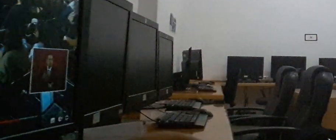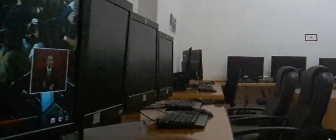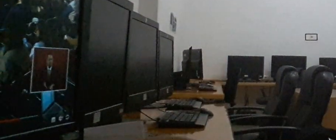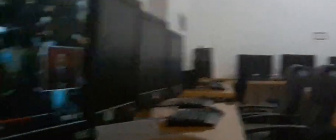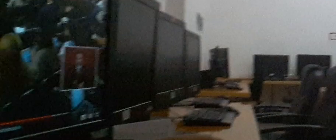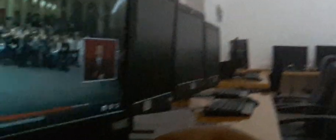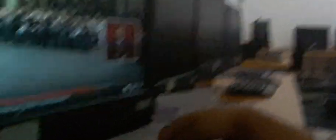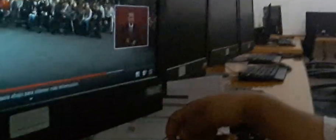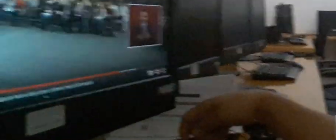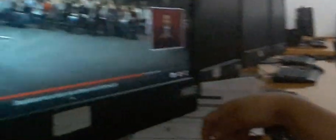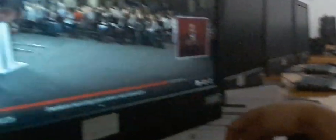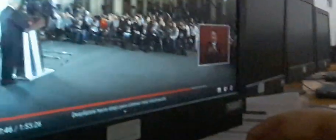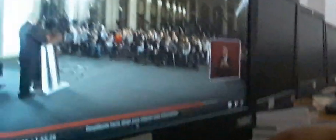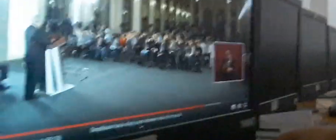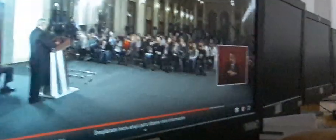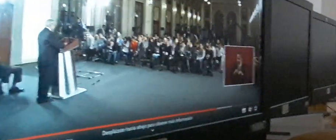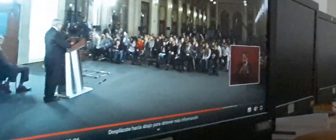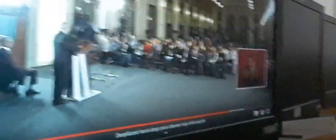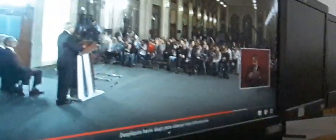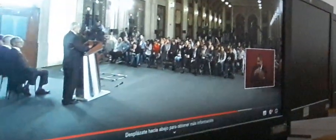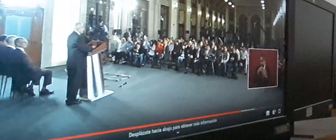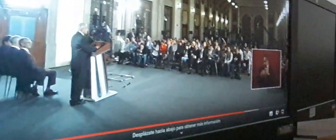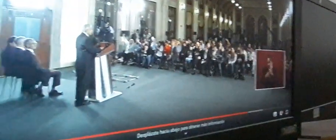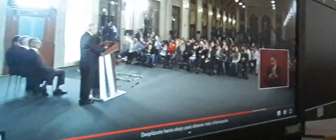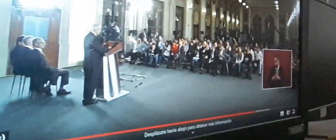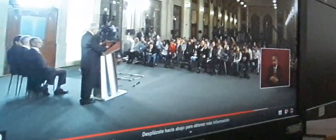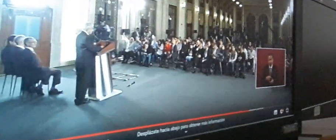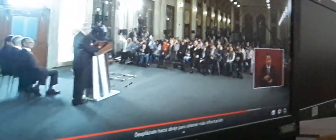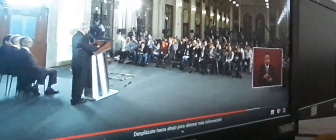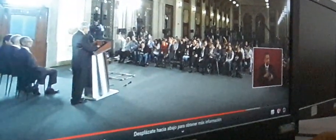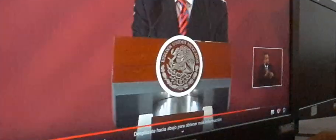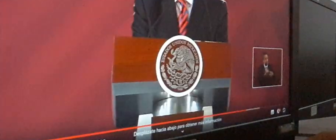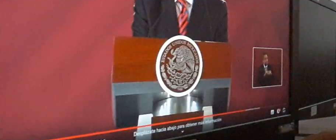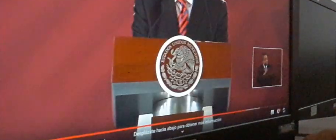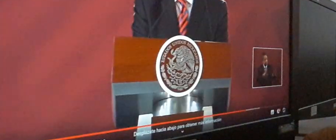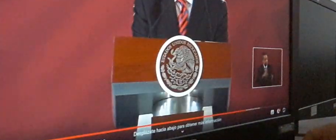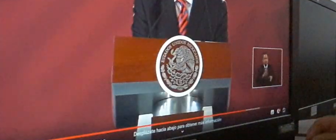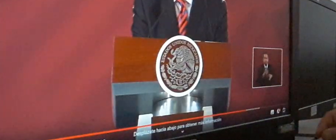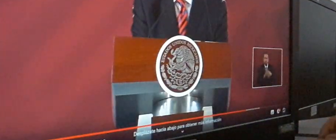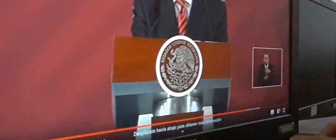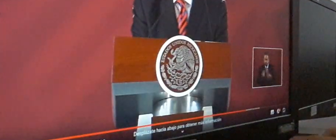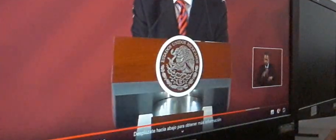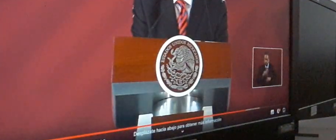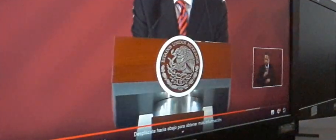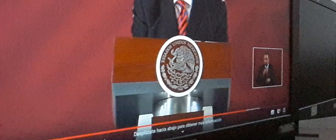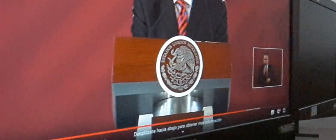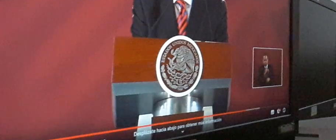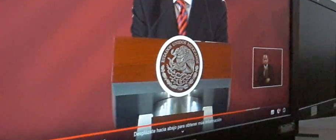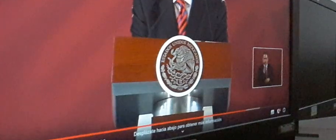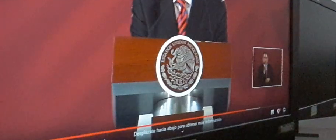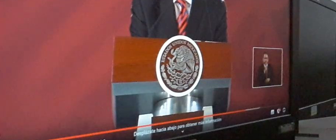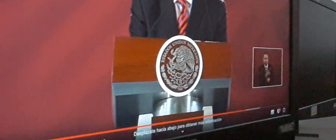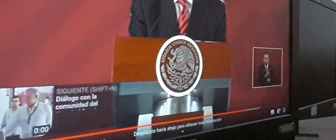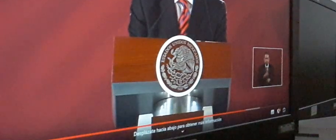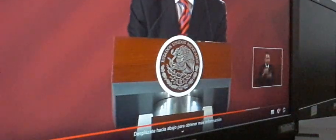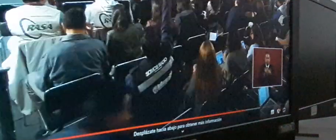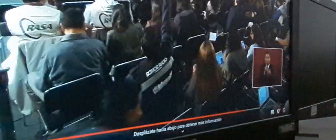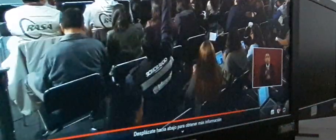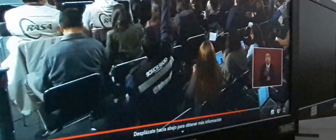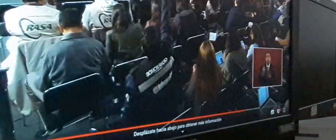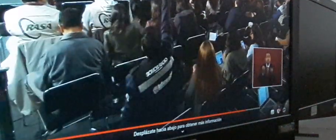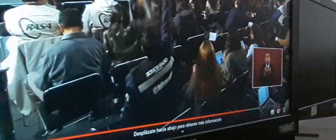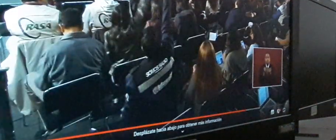Nada más es aclarar, derecho de réplica, para que no nos confundan, no somos